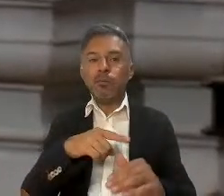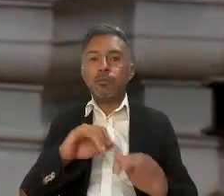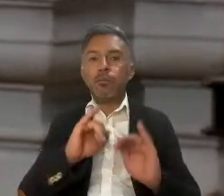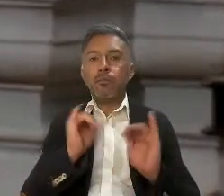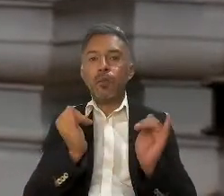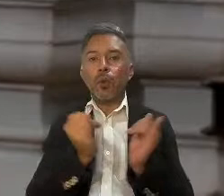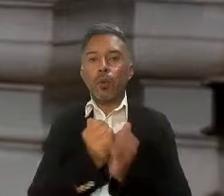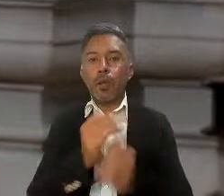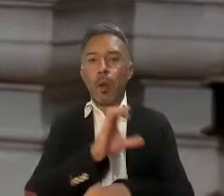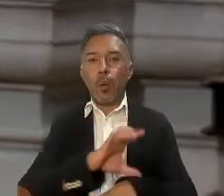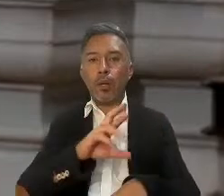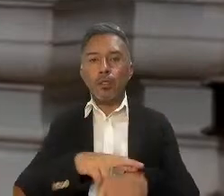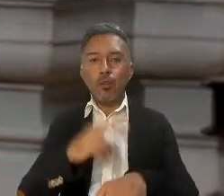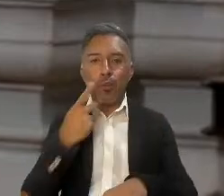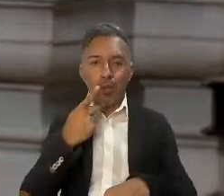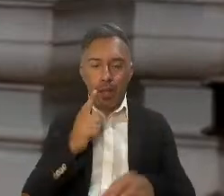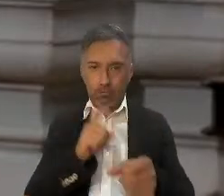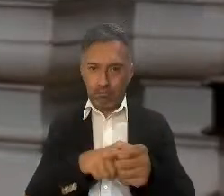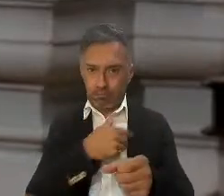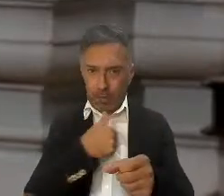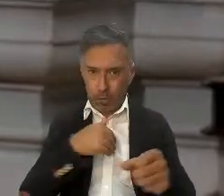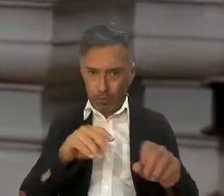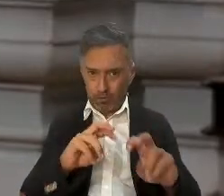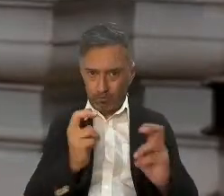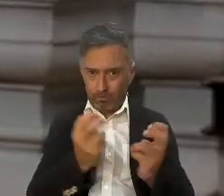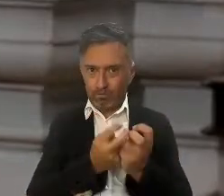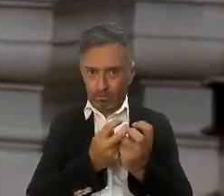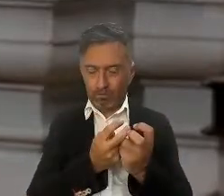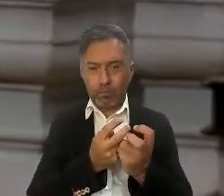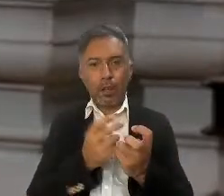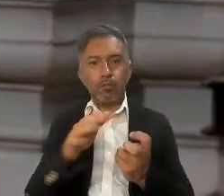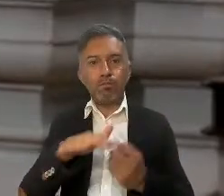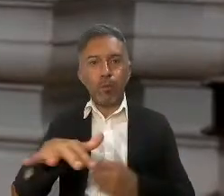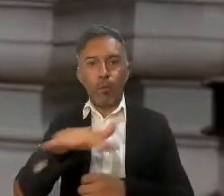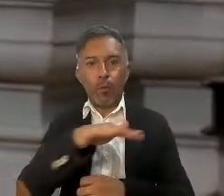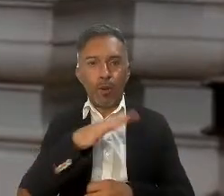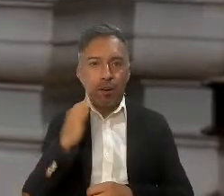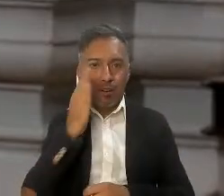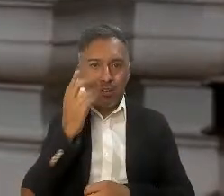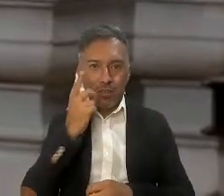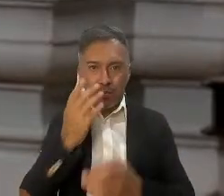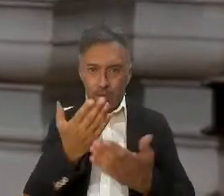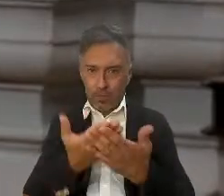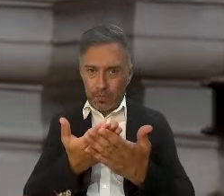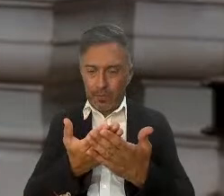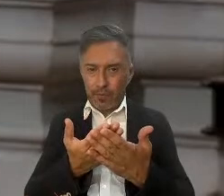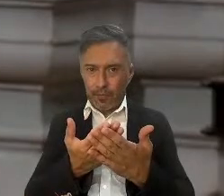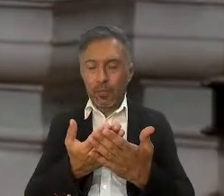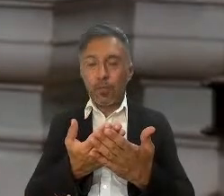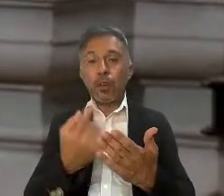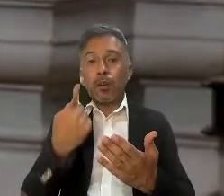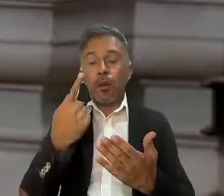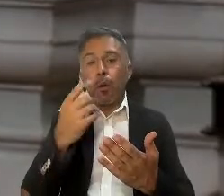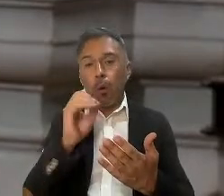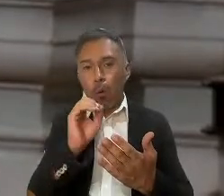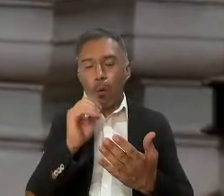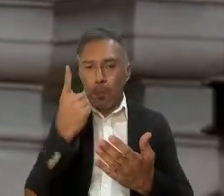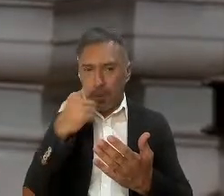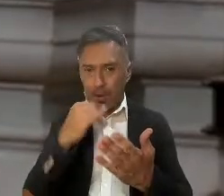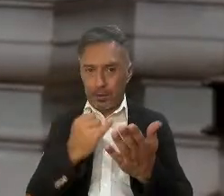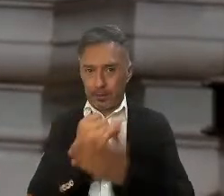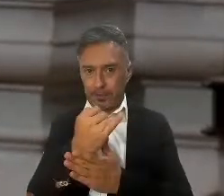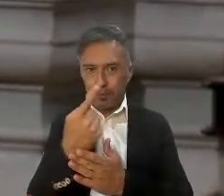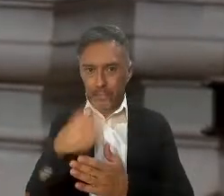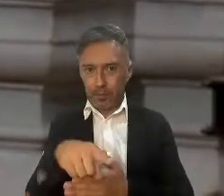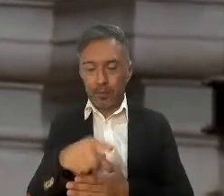sometemos a consideración de esta honorable soberanía la presente iniciativa o de decreto por el que se reforman